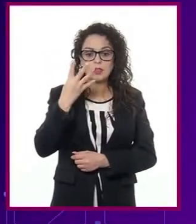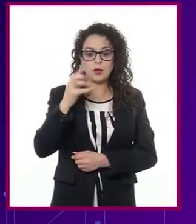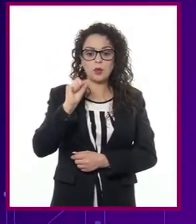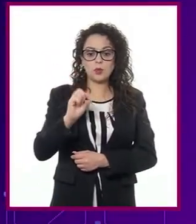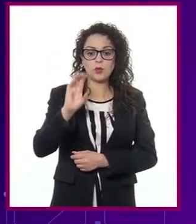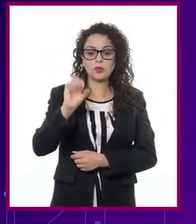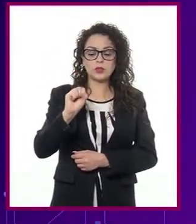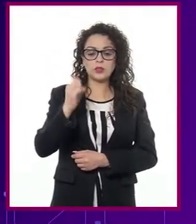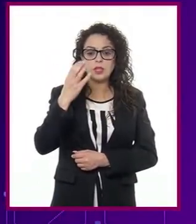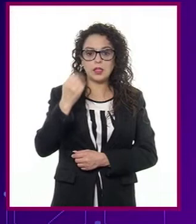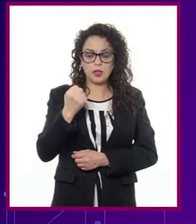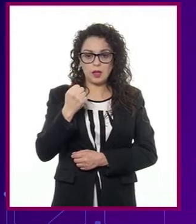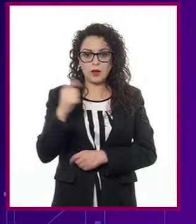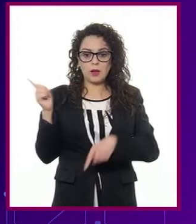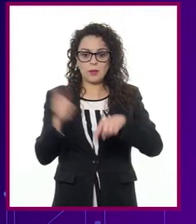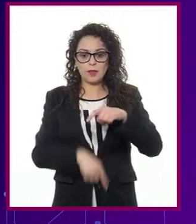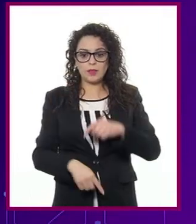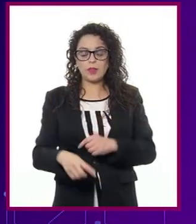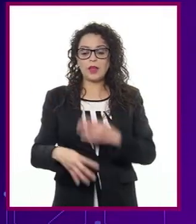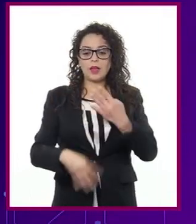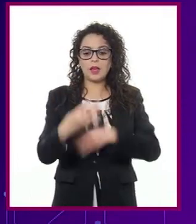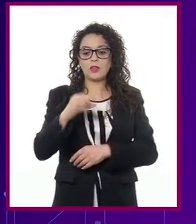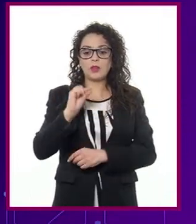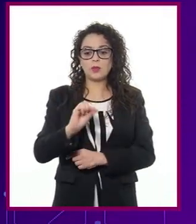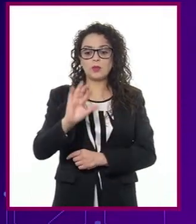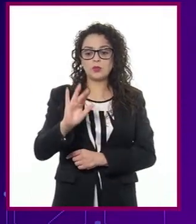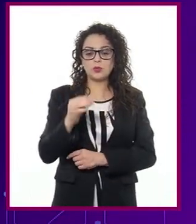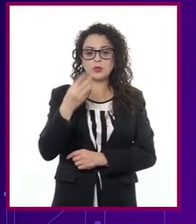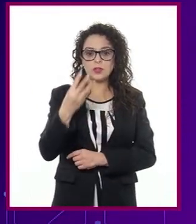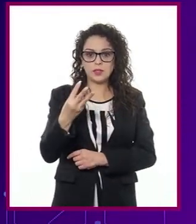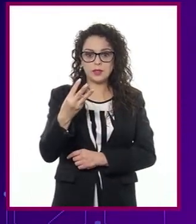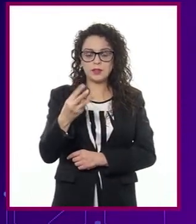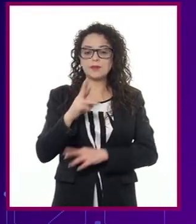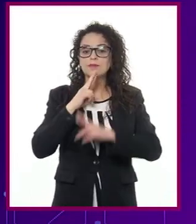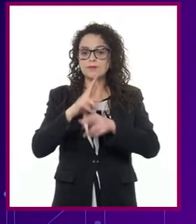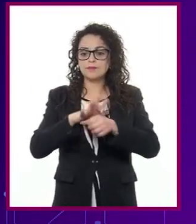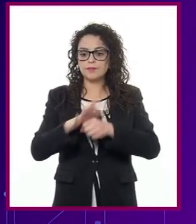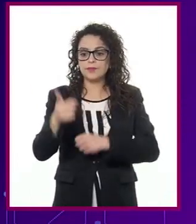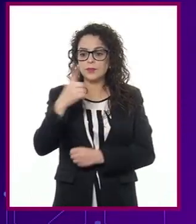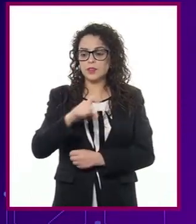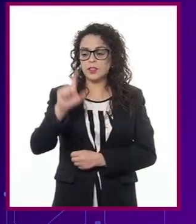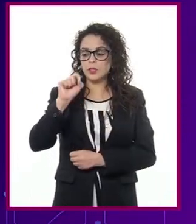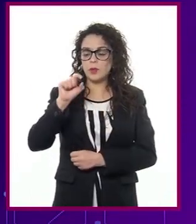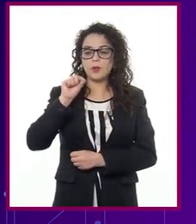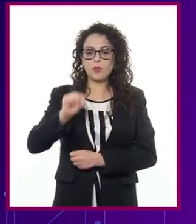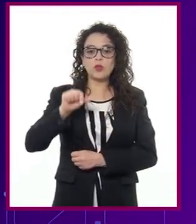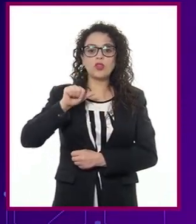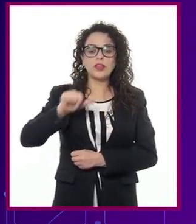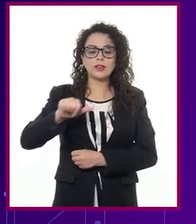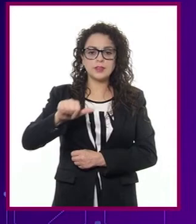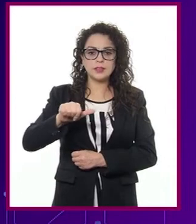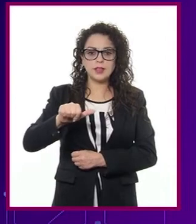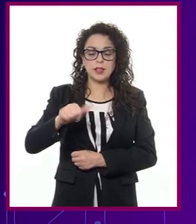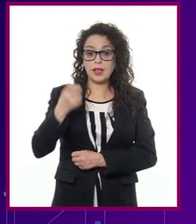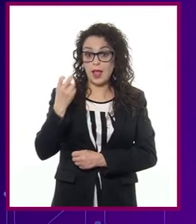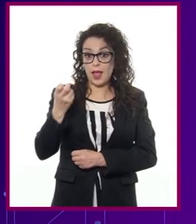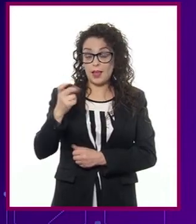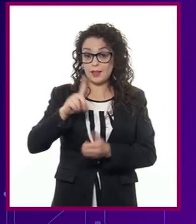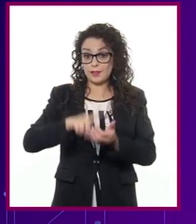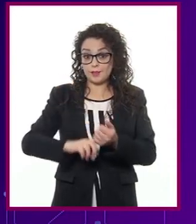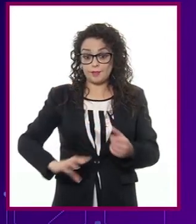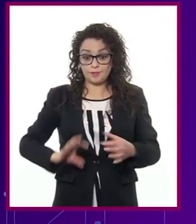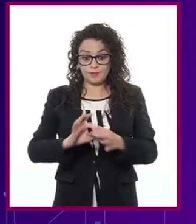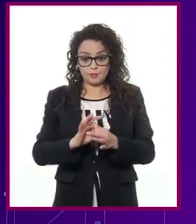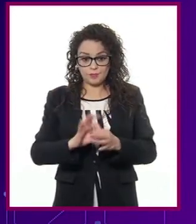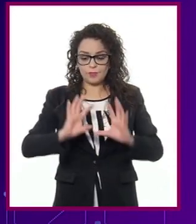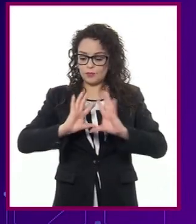134.69 menos 14.53, igual a 120.16, lo que representa el total